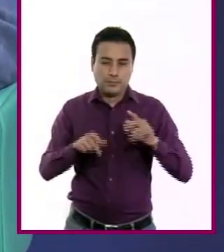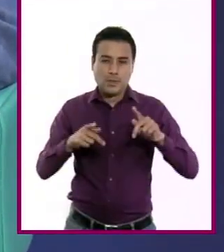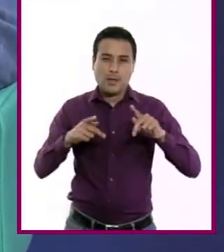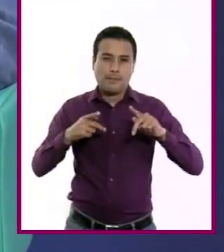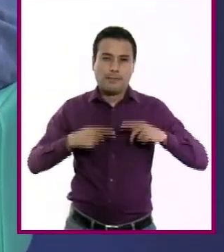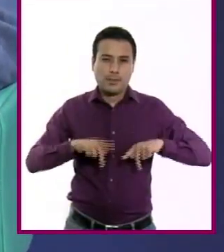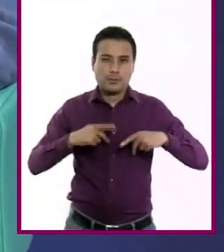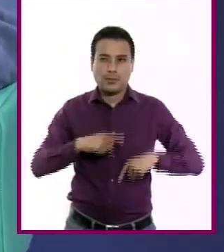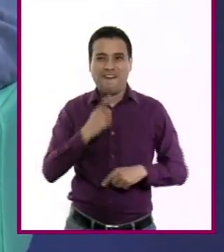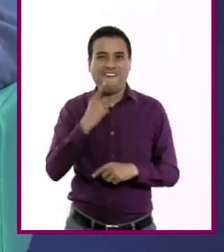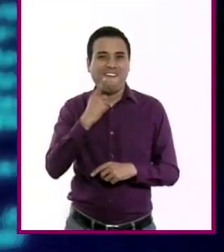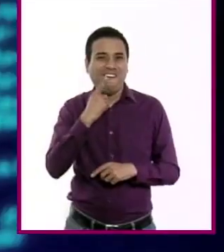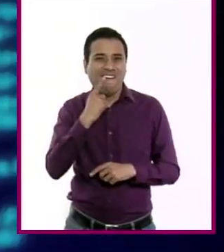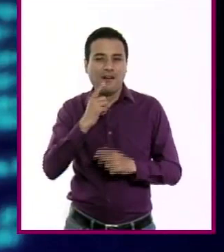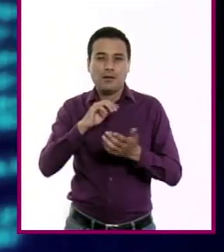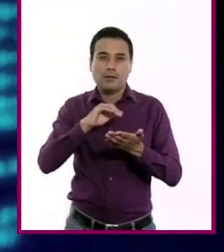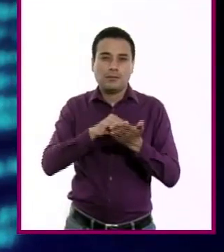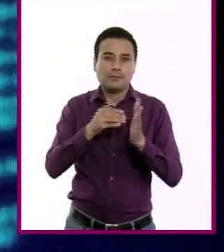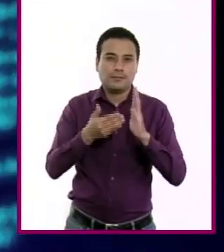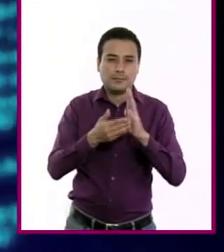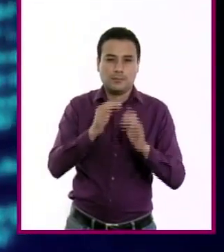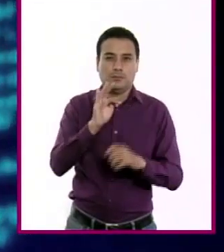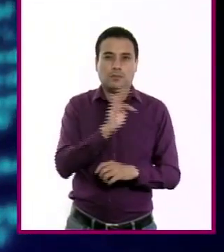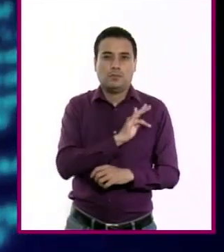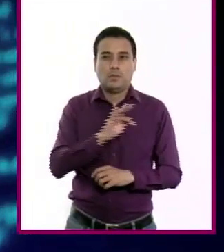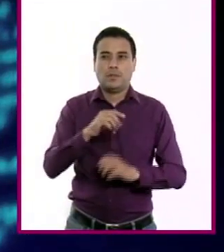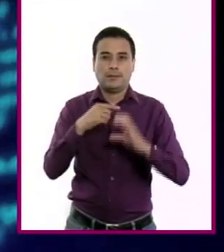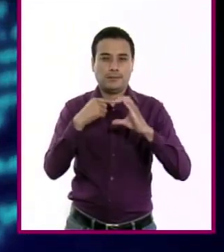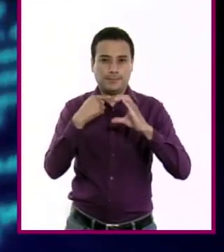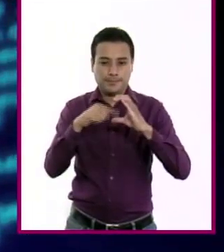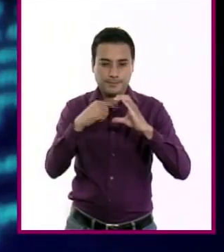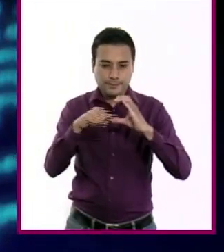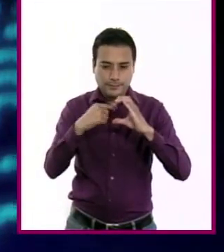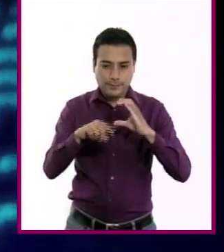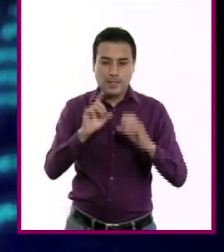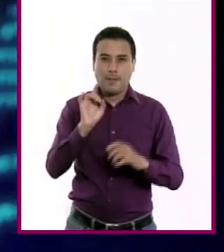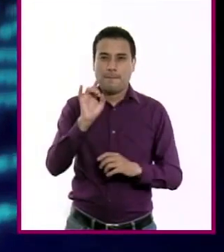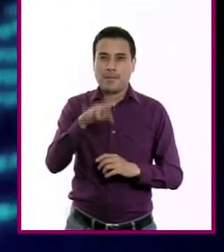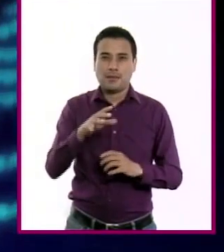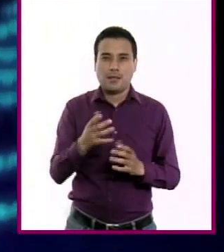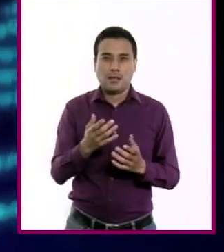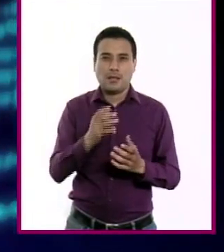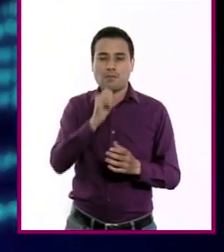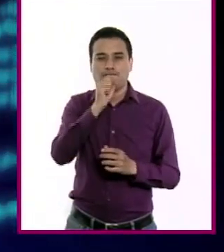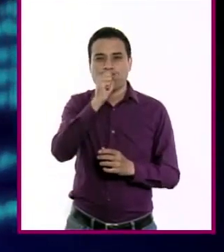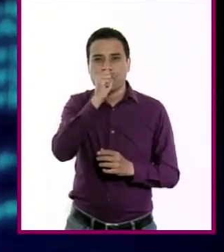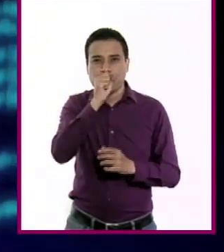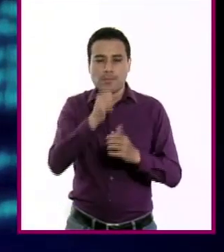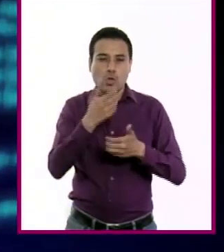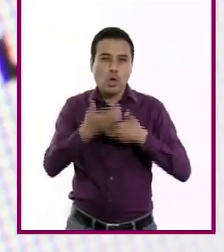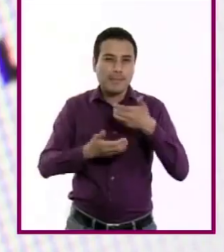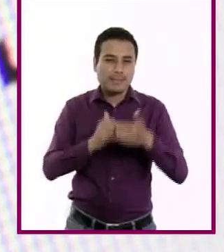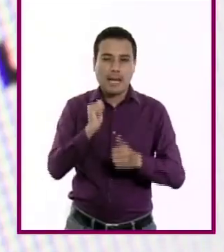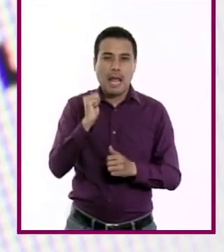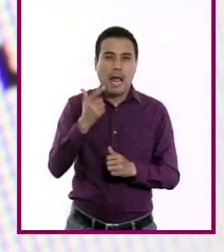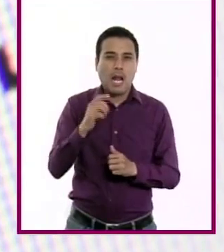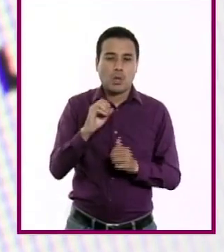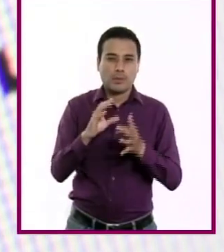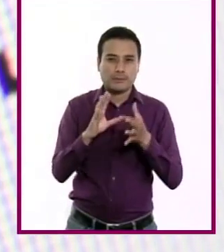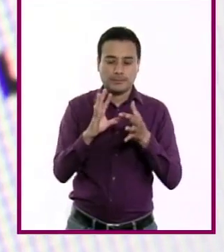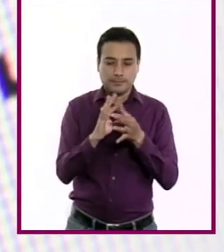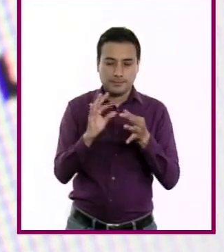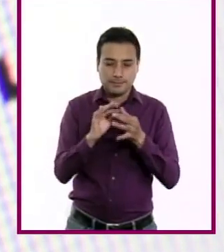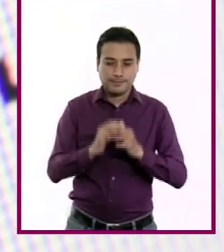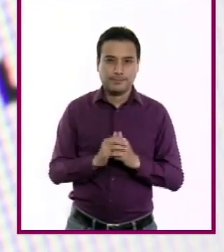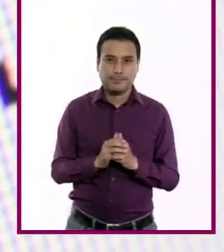por envío de correos, puede ser a través de publicidad, que es generalmente donde se da. Y digamos que por eso es que de cierta